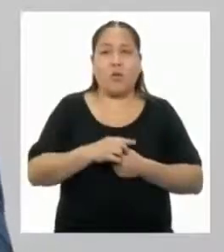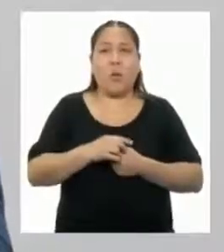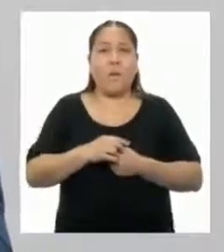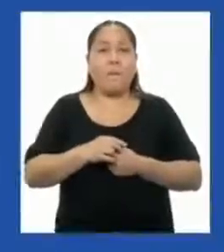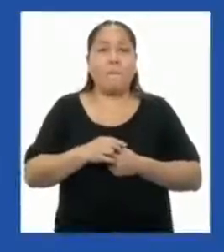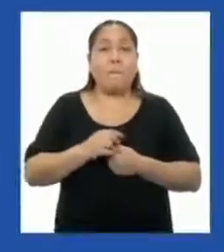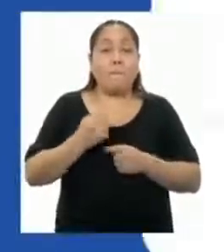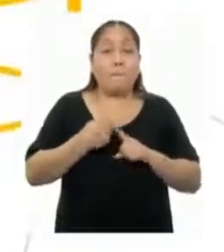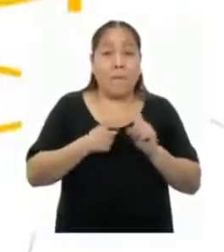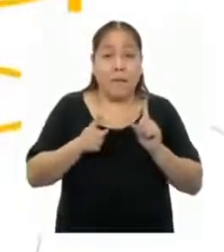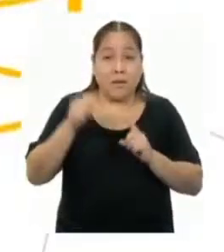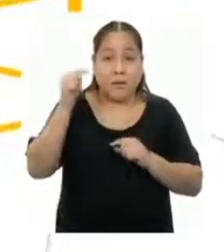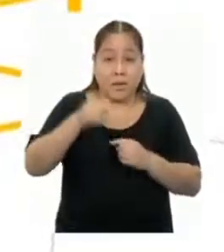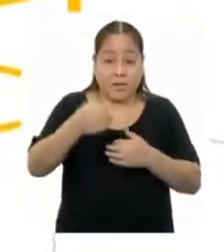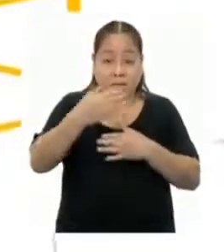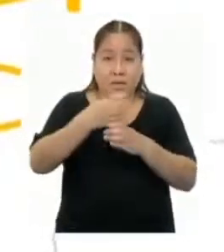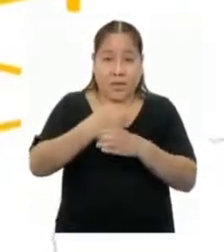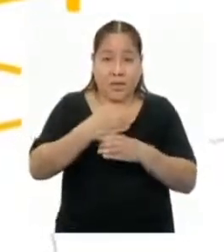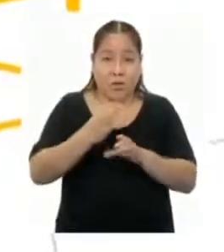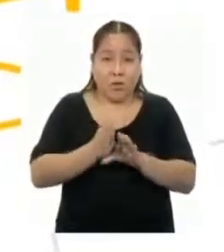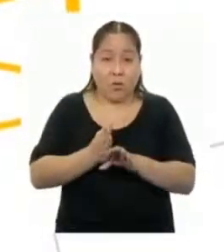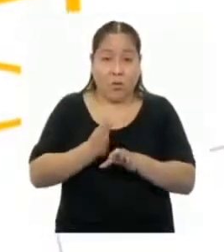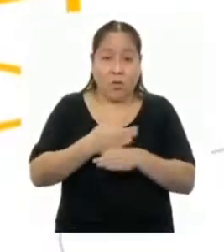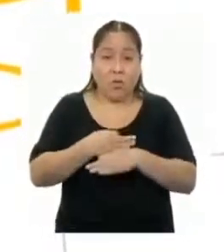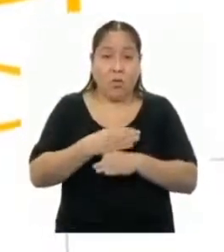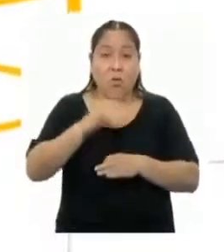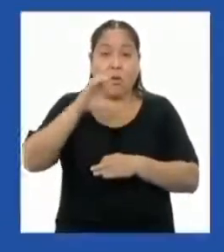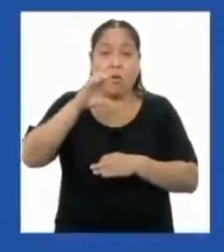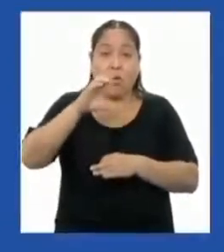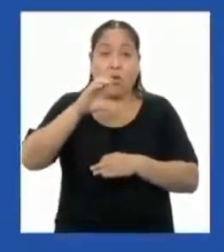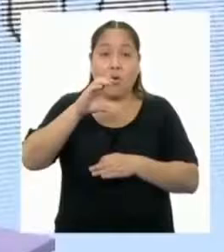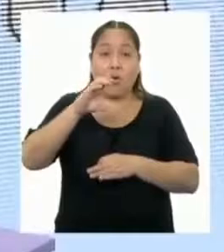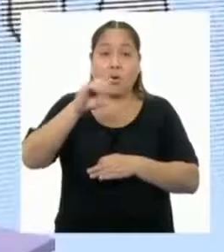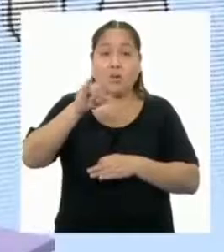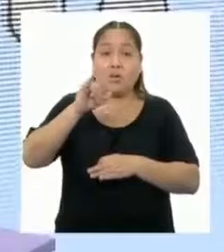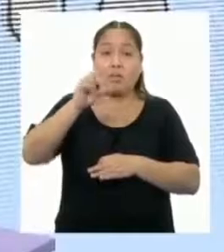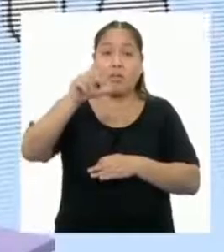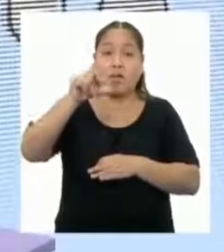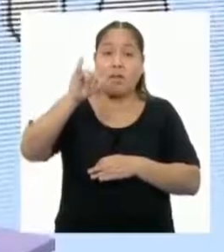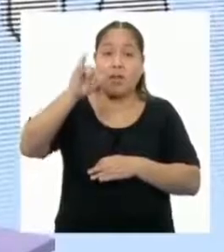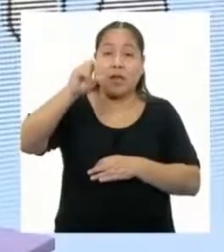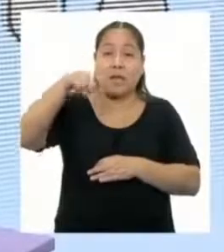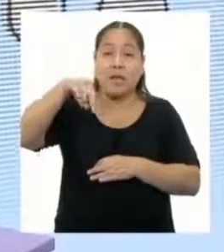ese cuerpo geométrico al que te referías se llama cilindro.